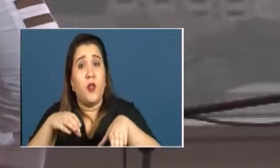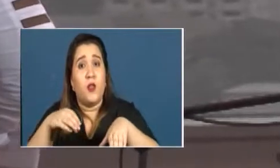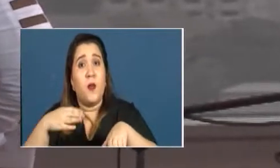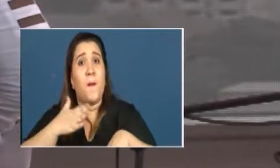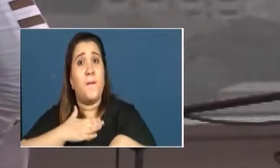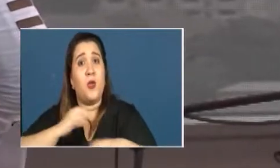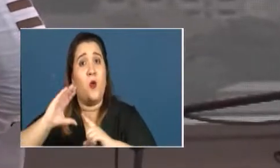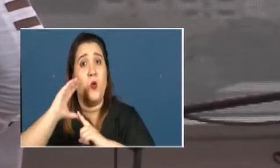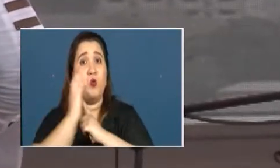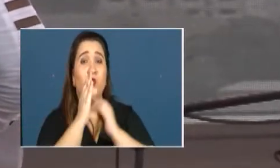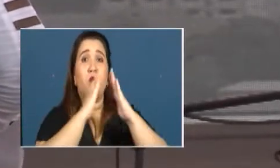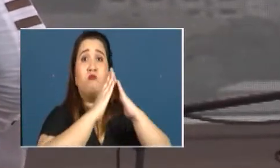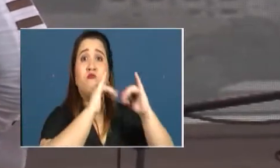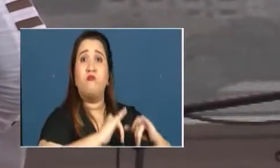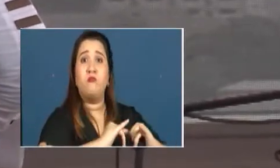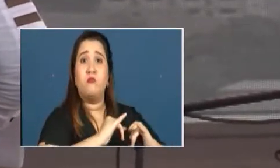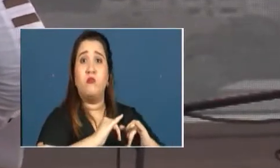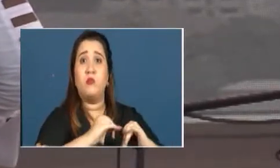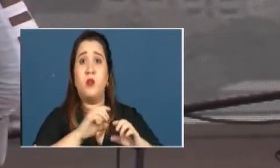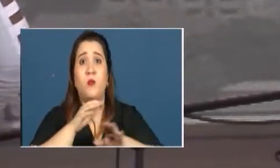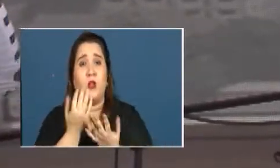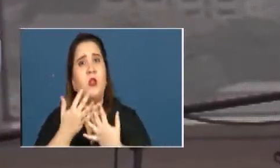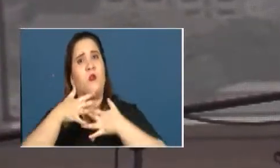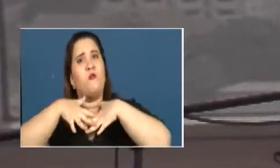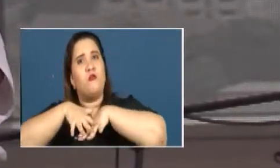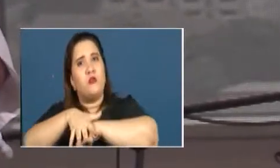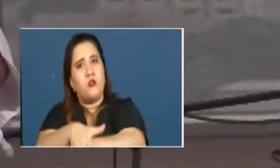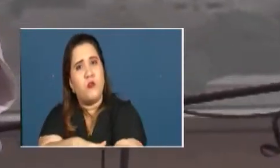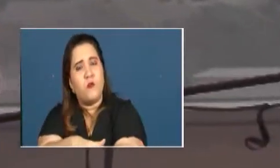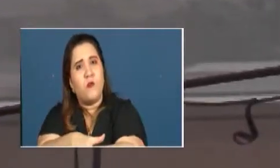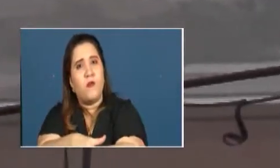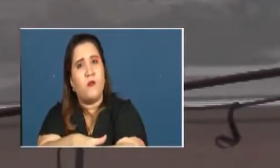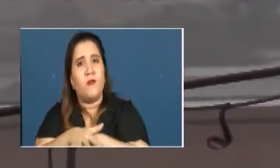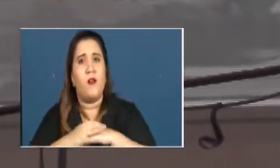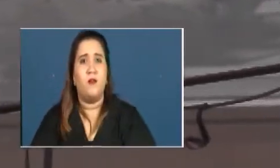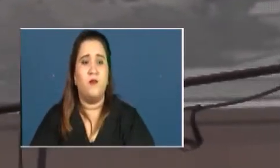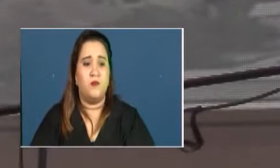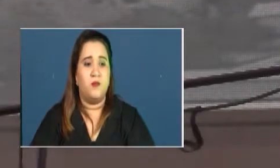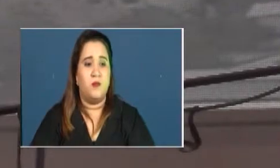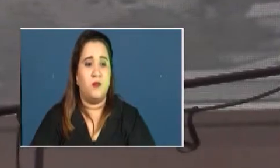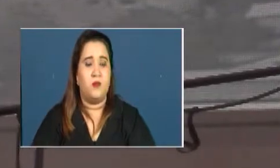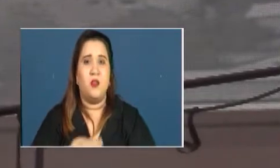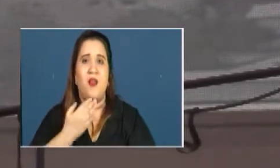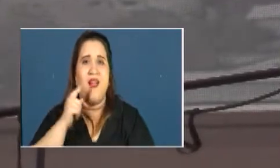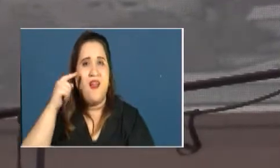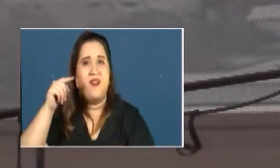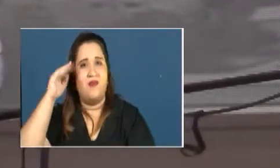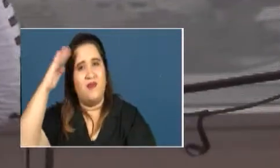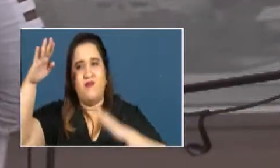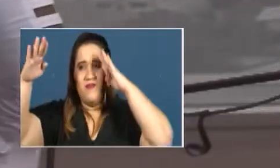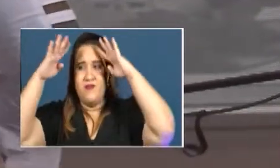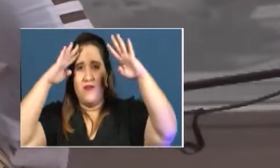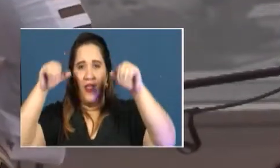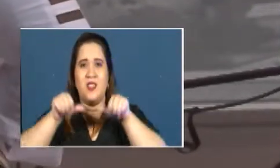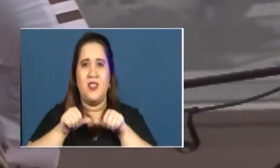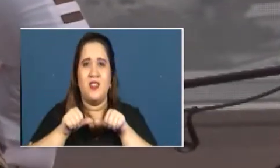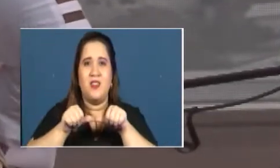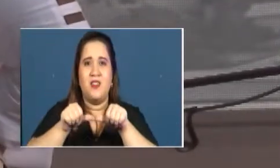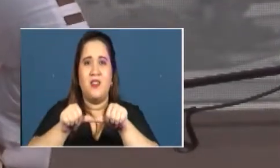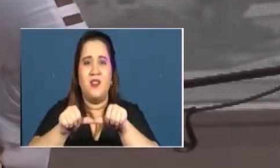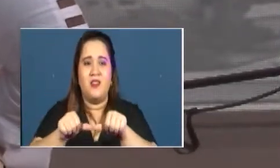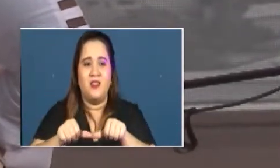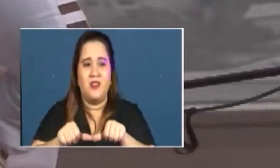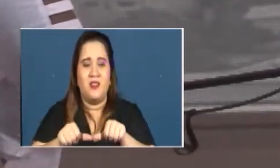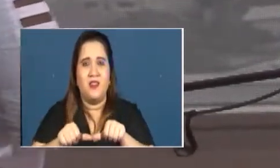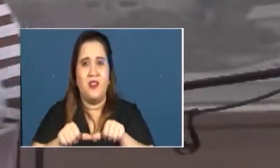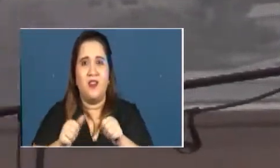porque este es simplemente el inicio. Así que, Lugo, no te digo adiós, te digo hasta pronto. Y seguimos, y que